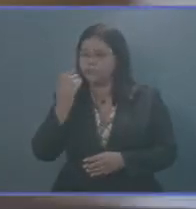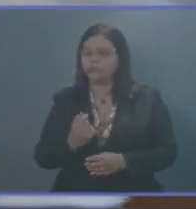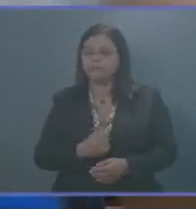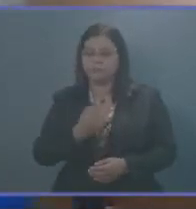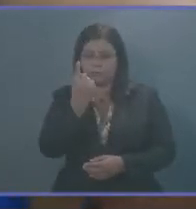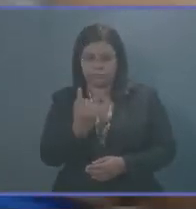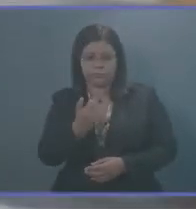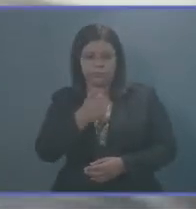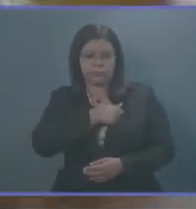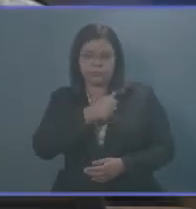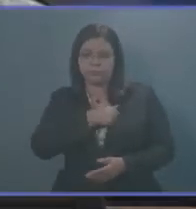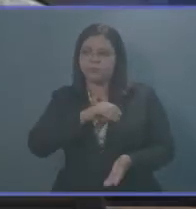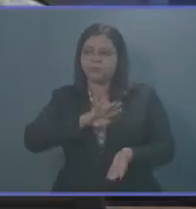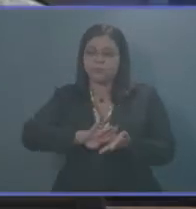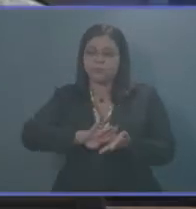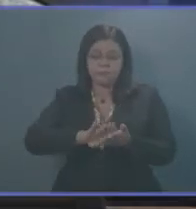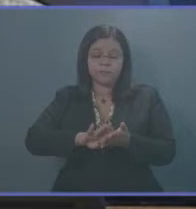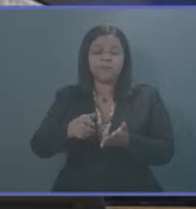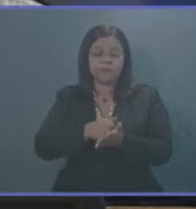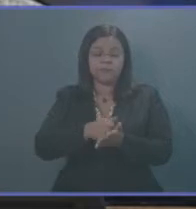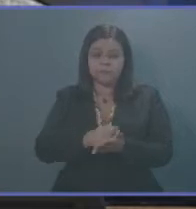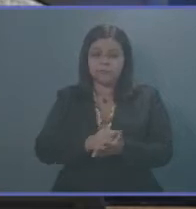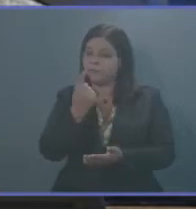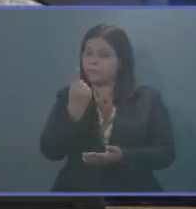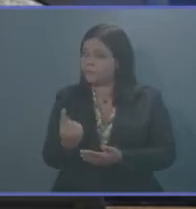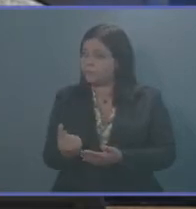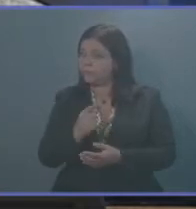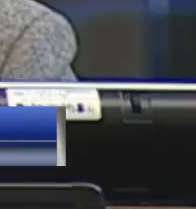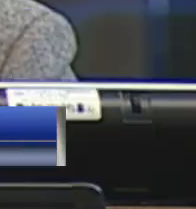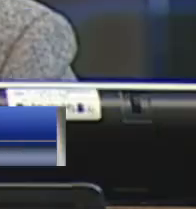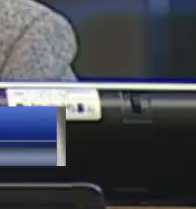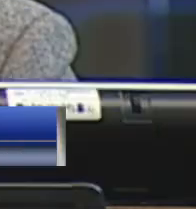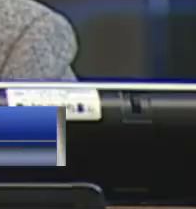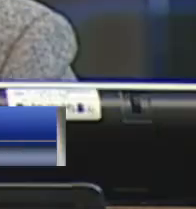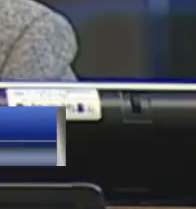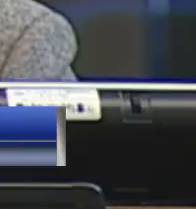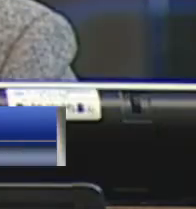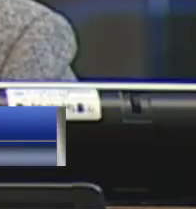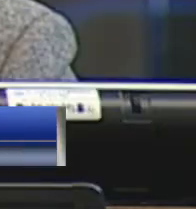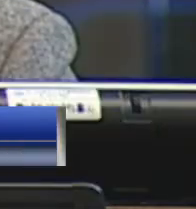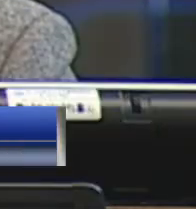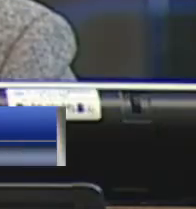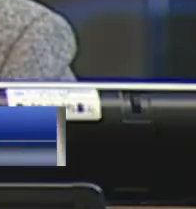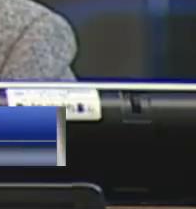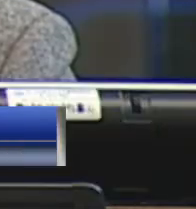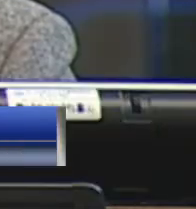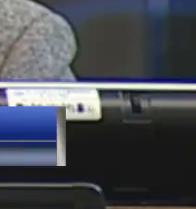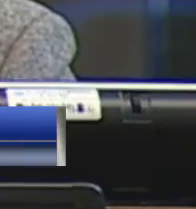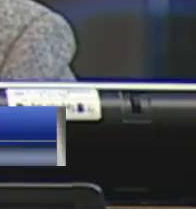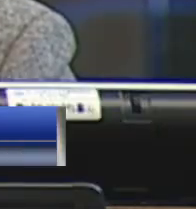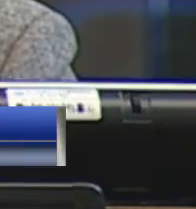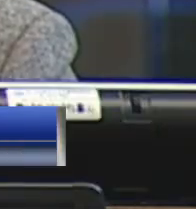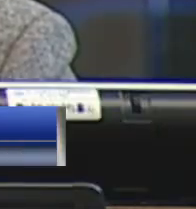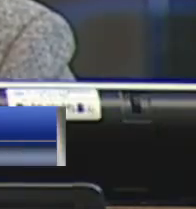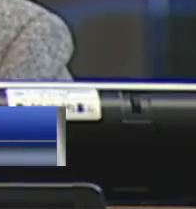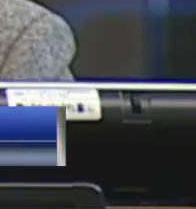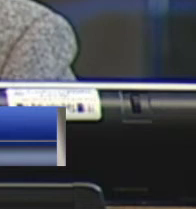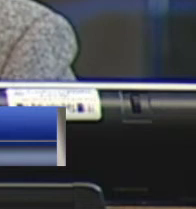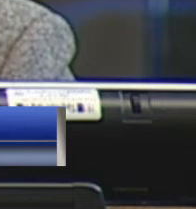obligación tributaria municipal aquel que, sin ser contribuyente por mandato expreso de la ley, debe cumplir con las obligaciones de este.